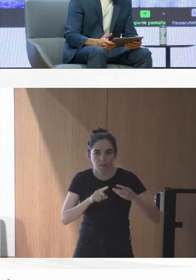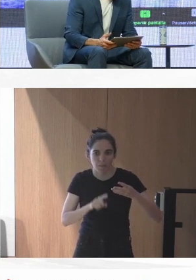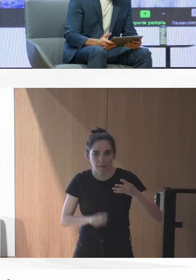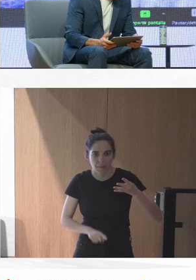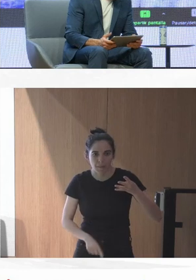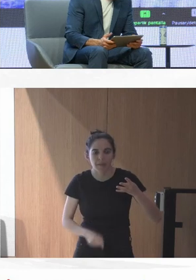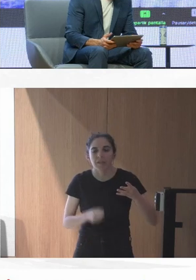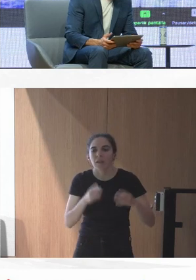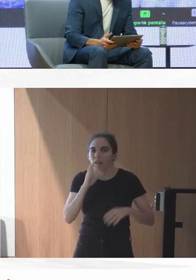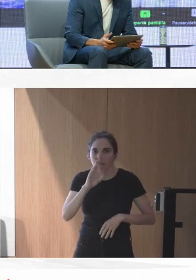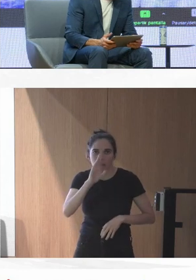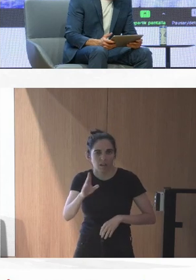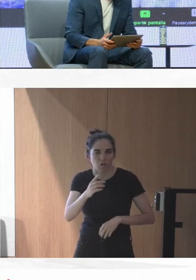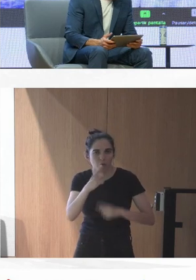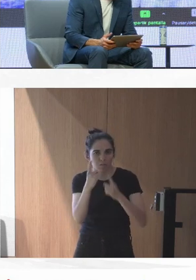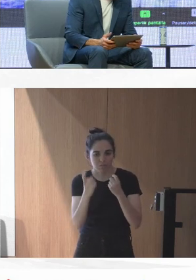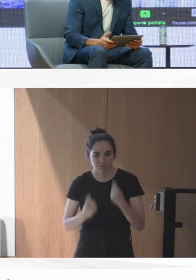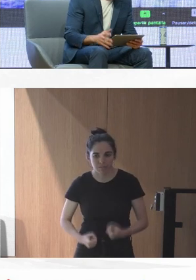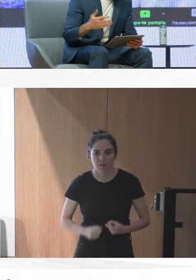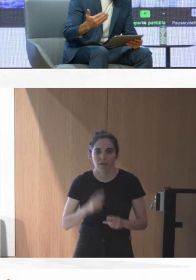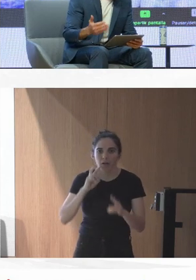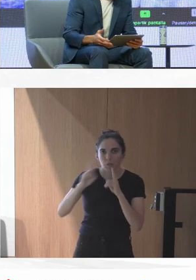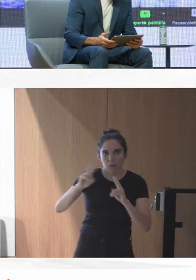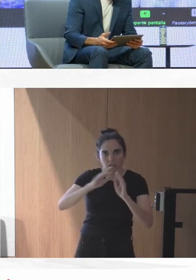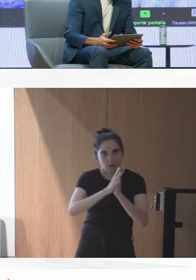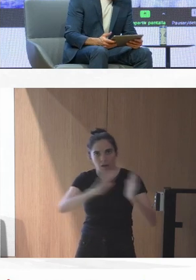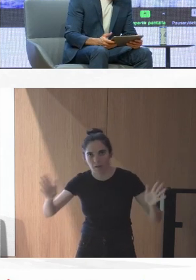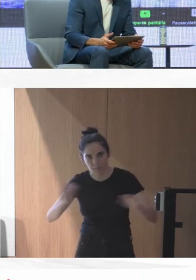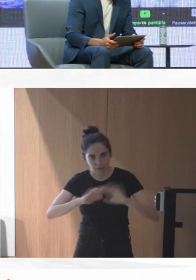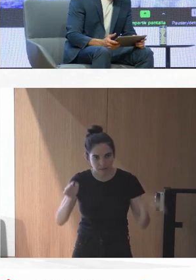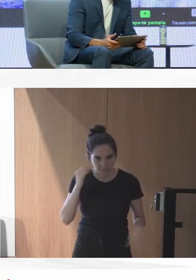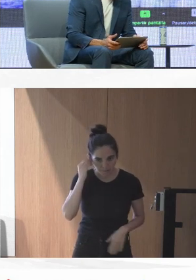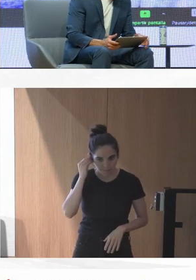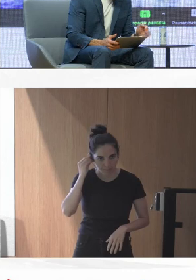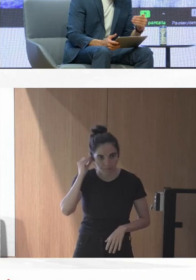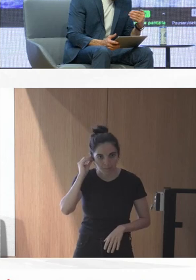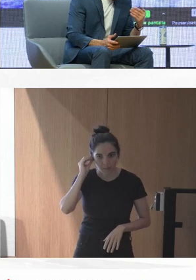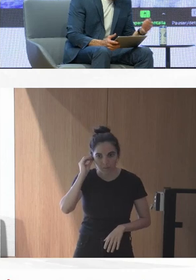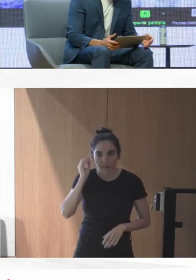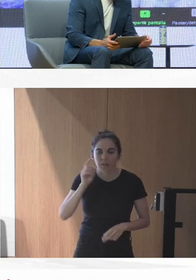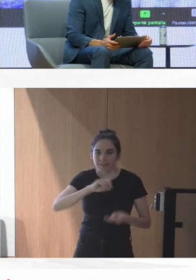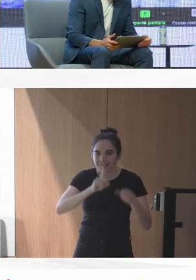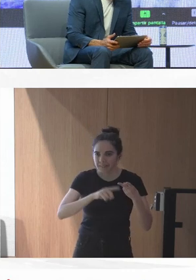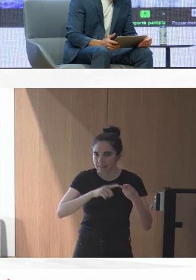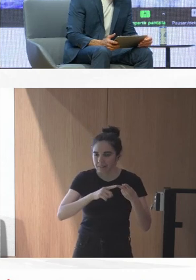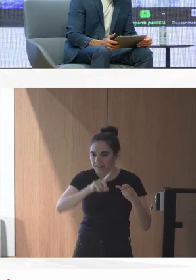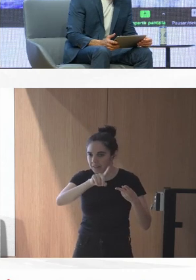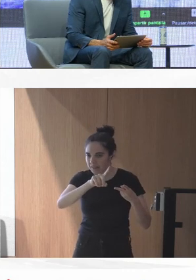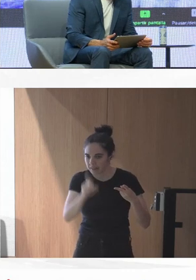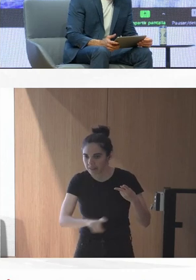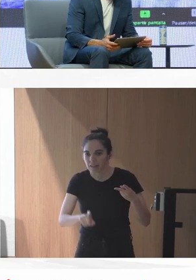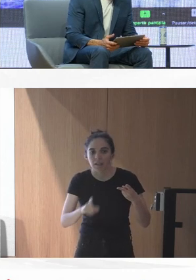así puedo contestar todas las preguntas. Sí. La siguiente sería, si son importantes, si los ajustes de procedimiento son